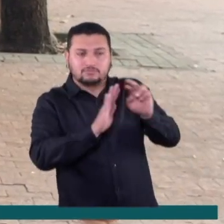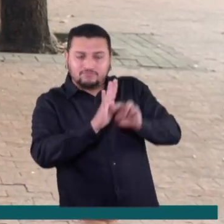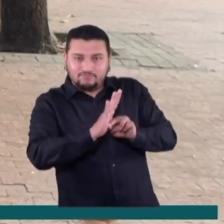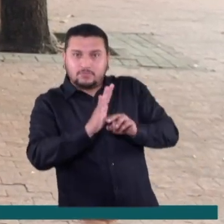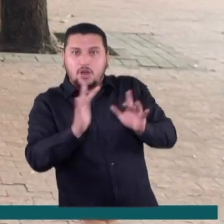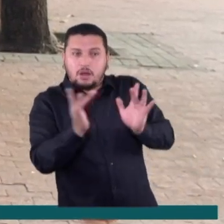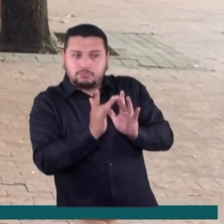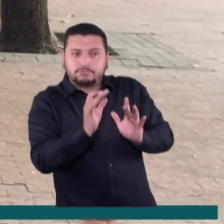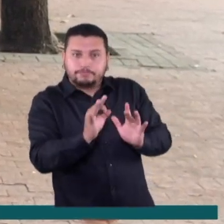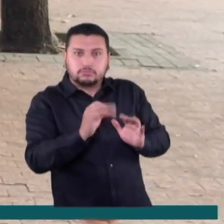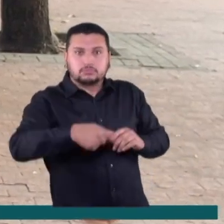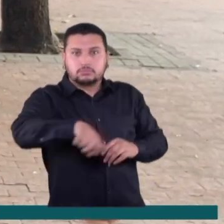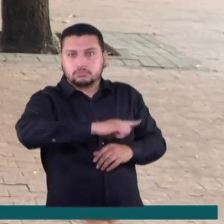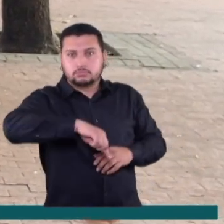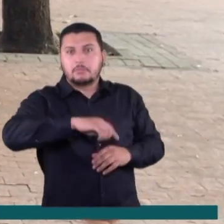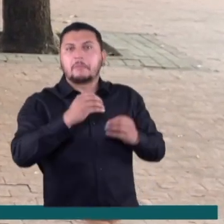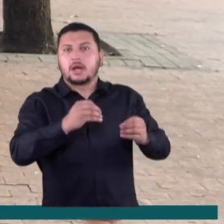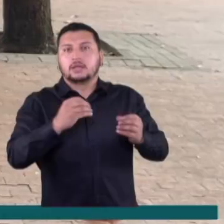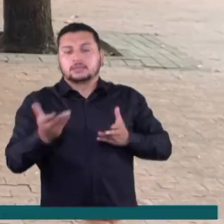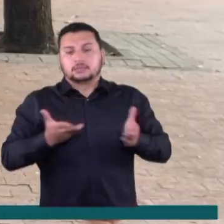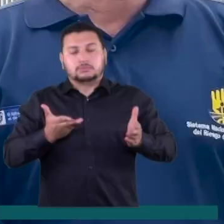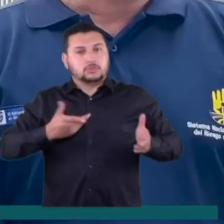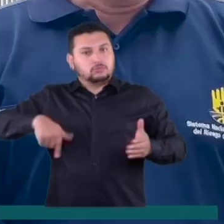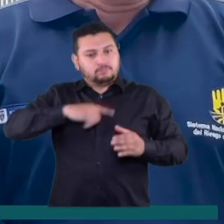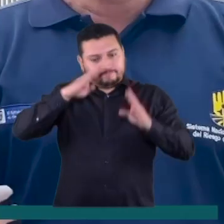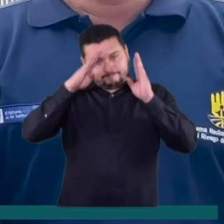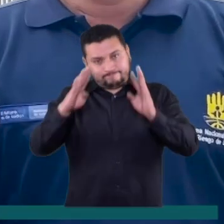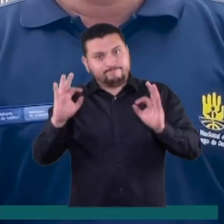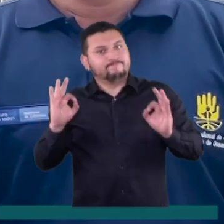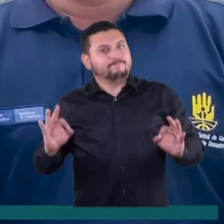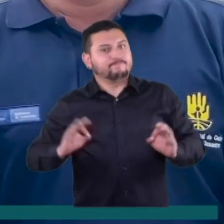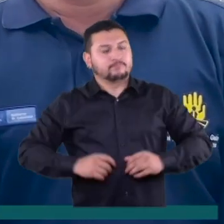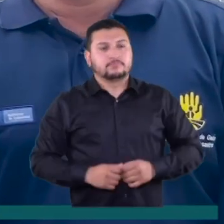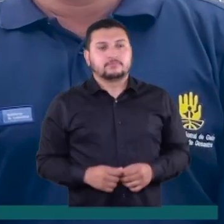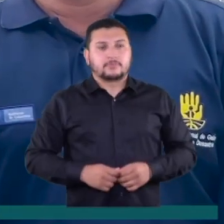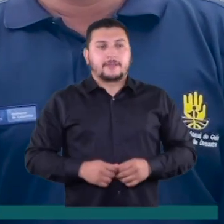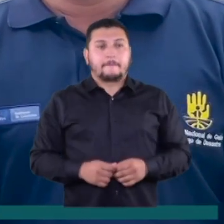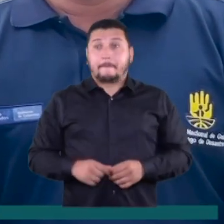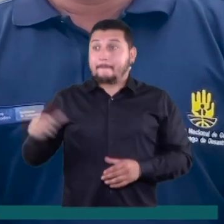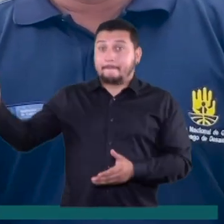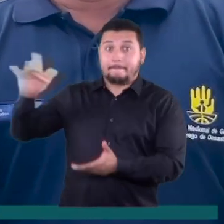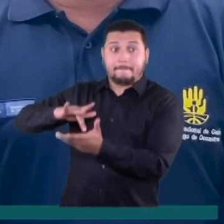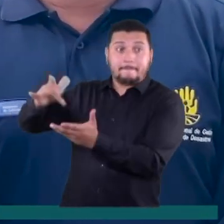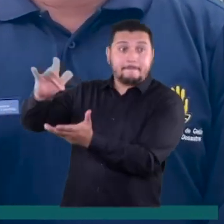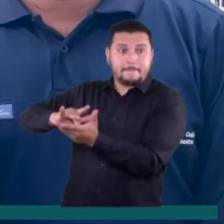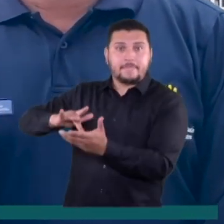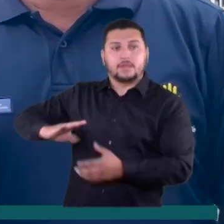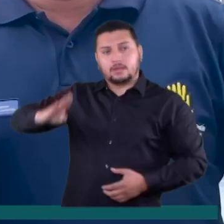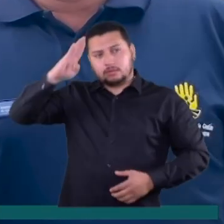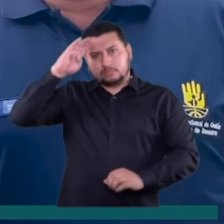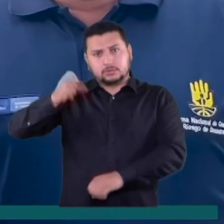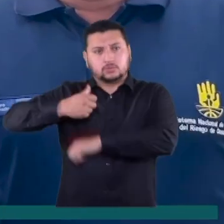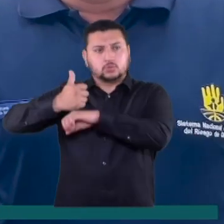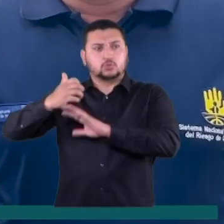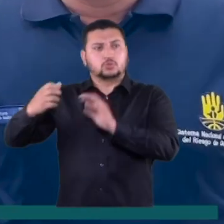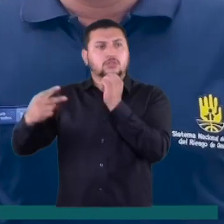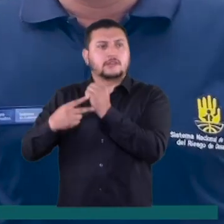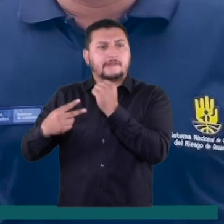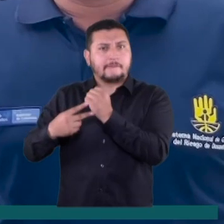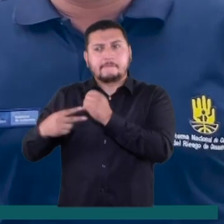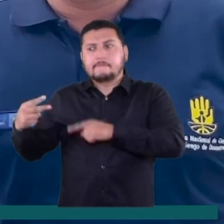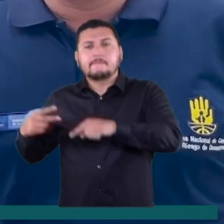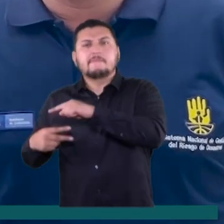pronto los escenarios para nosotros prestar este servicio. Con operativos como estos, las autoridades de la ciudad de Neiva verifican el reglamento